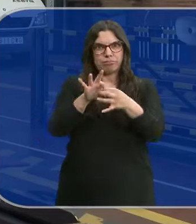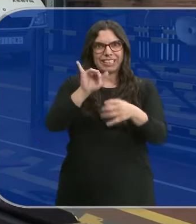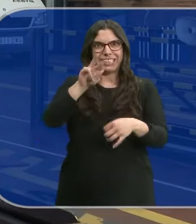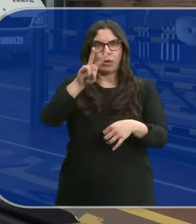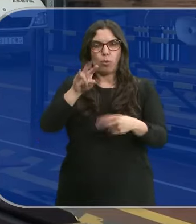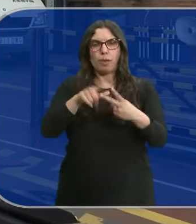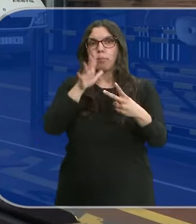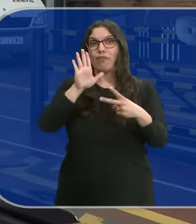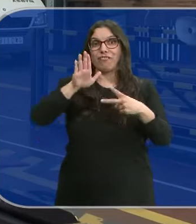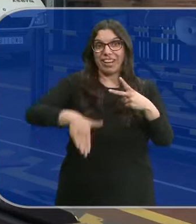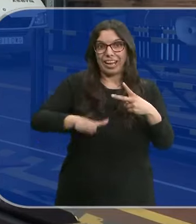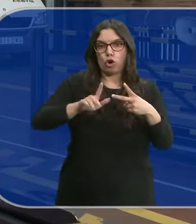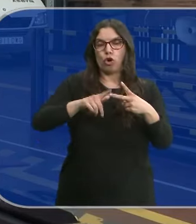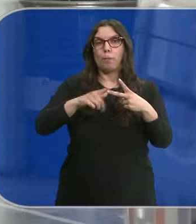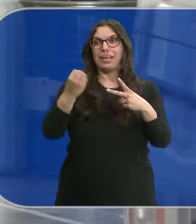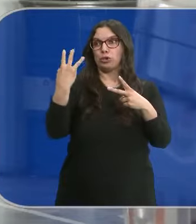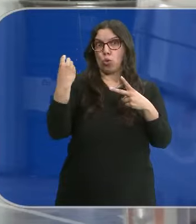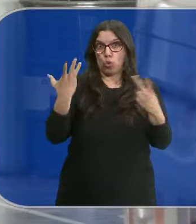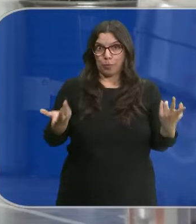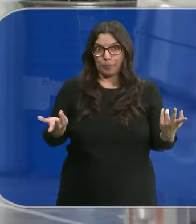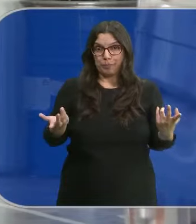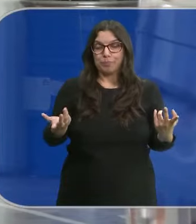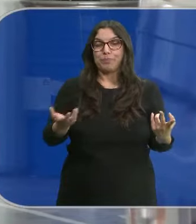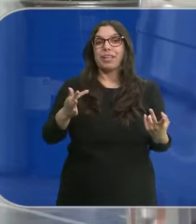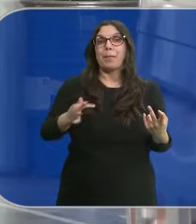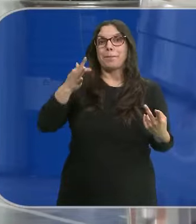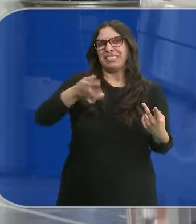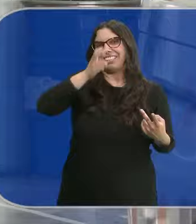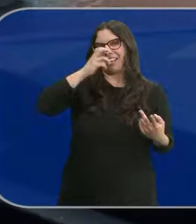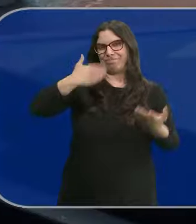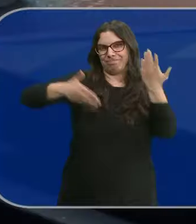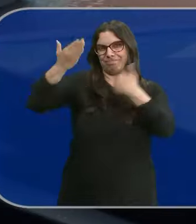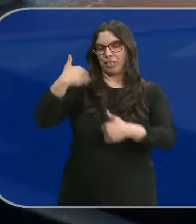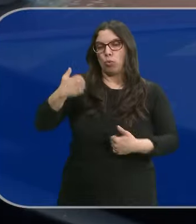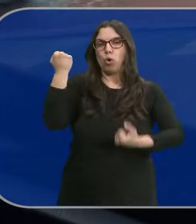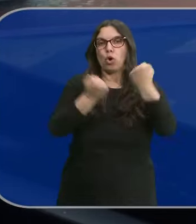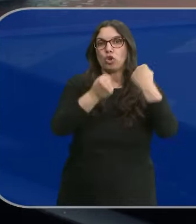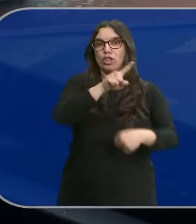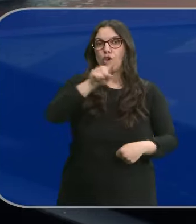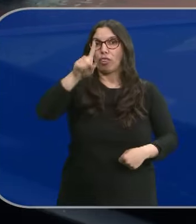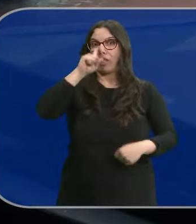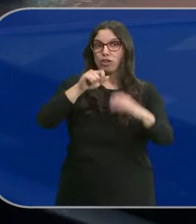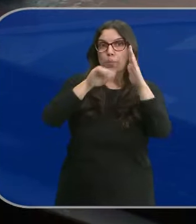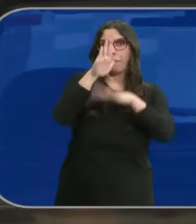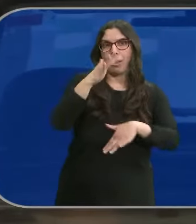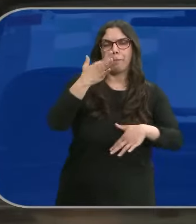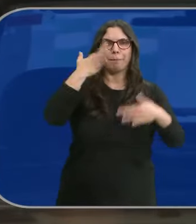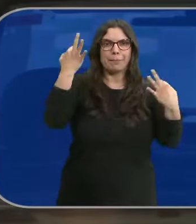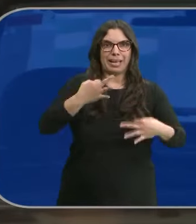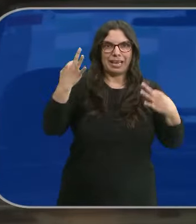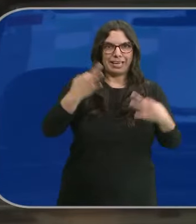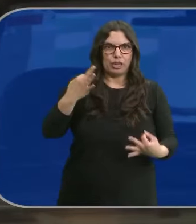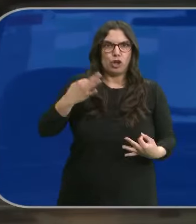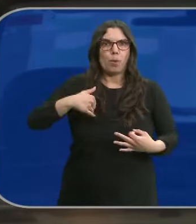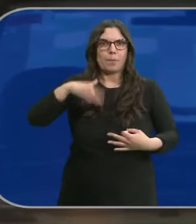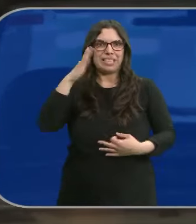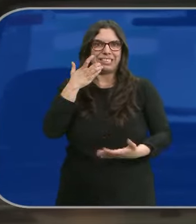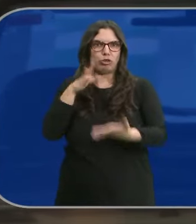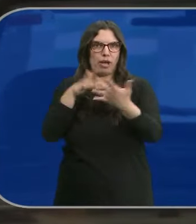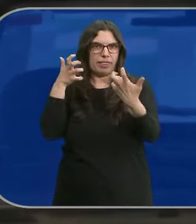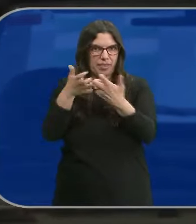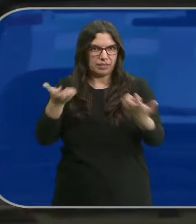frecuentes son frenos e iluminación. A lo que se suma la antigüedad. Un vehículo con más de 11 años tiene mayor probabilidad de sufrir un